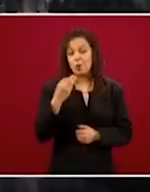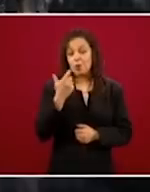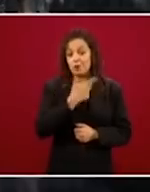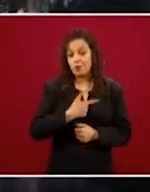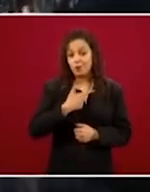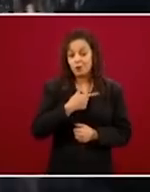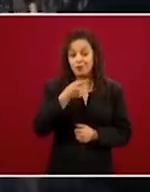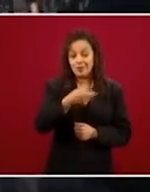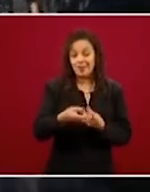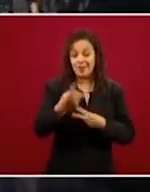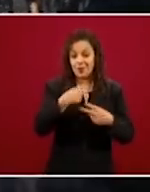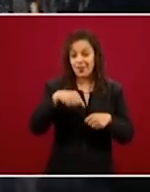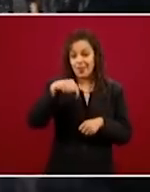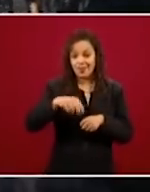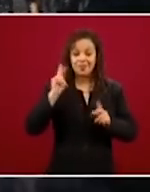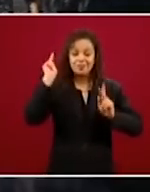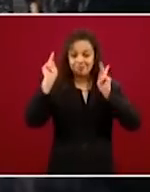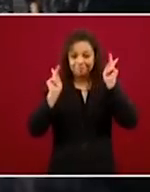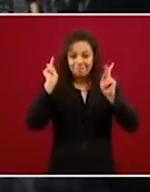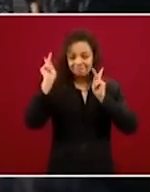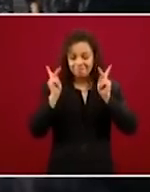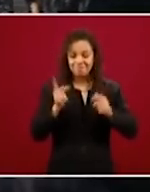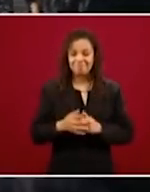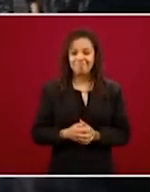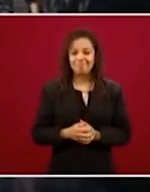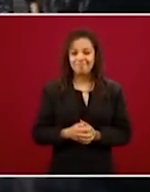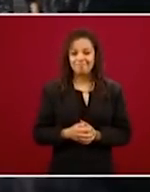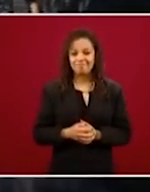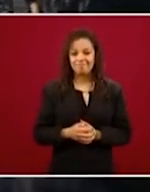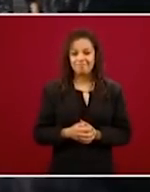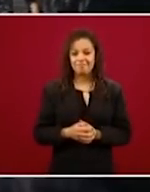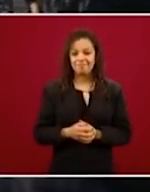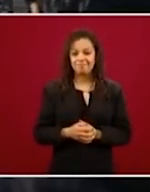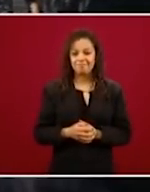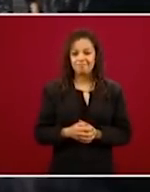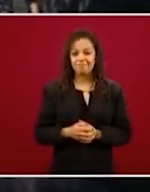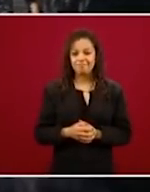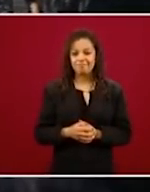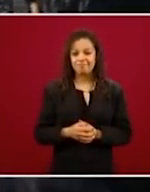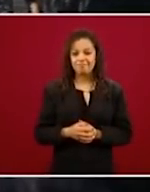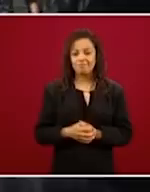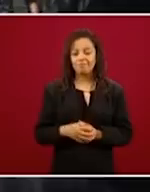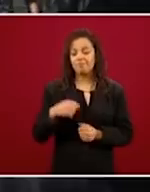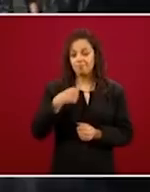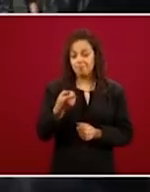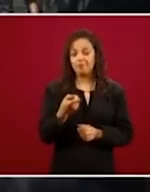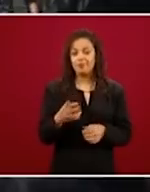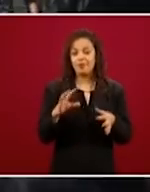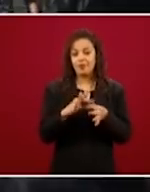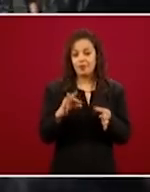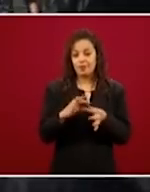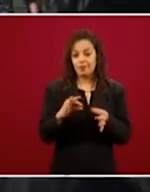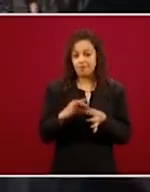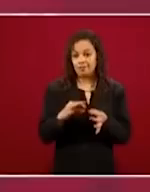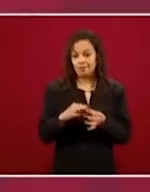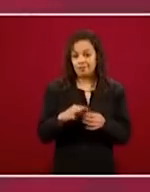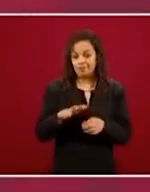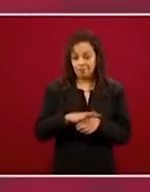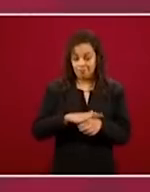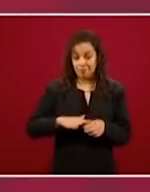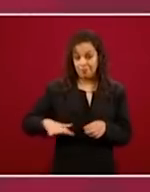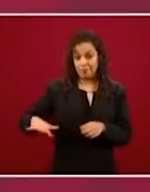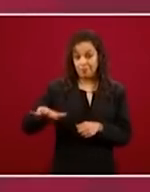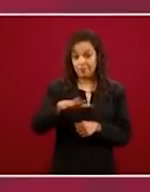les voy a terminar contando algo somos paisanos que no se van a poner celosos